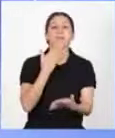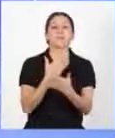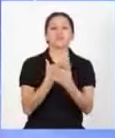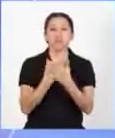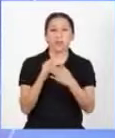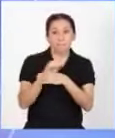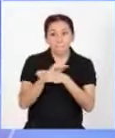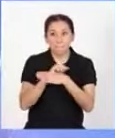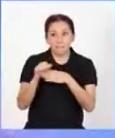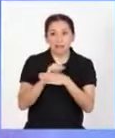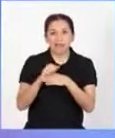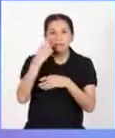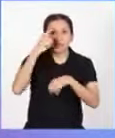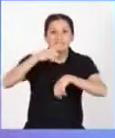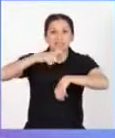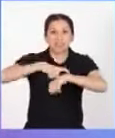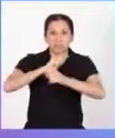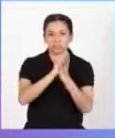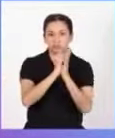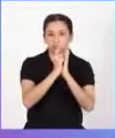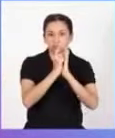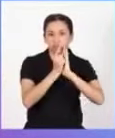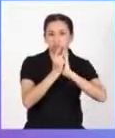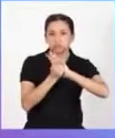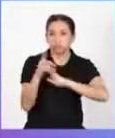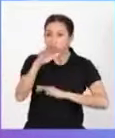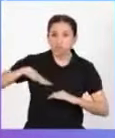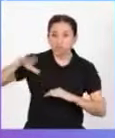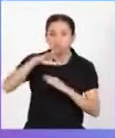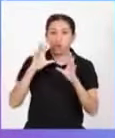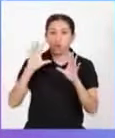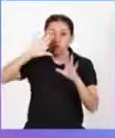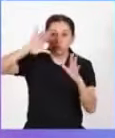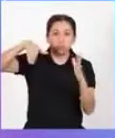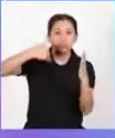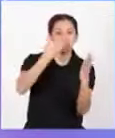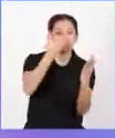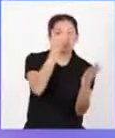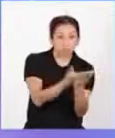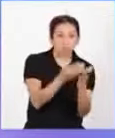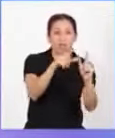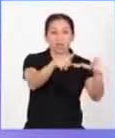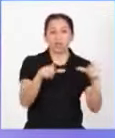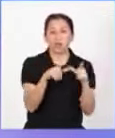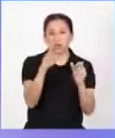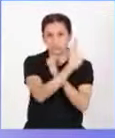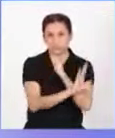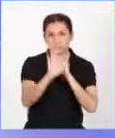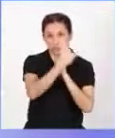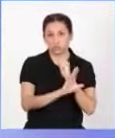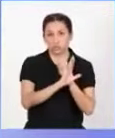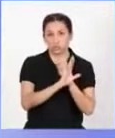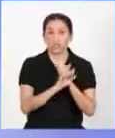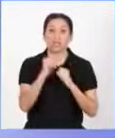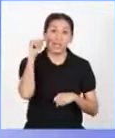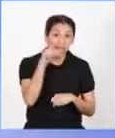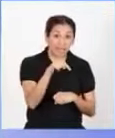simulacro para medir el tiempo que demora salir de la casa y llegar a un lugar